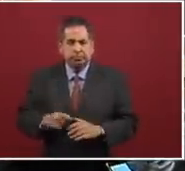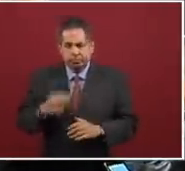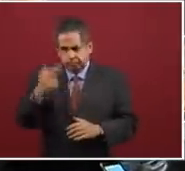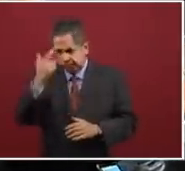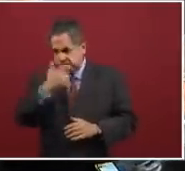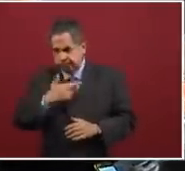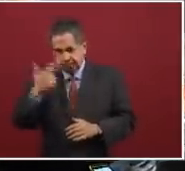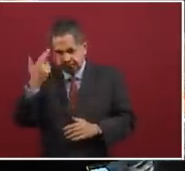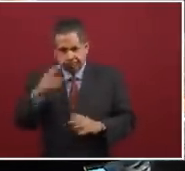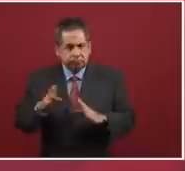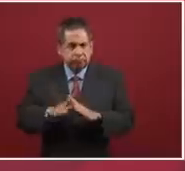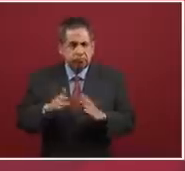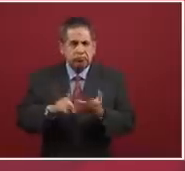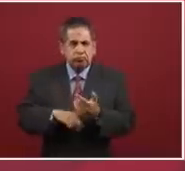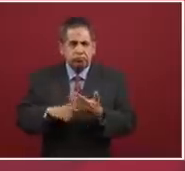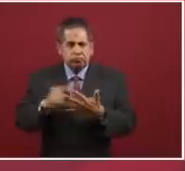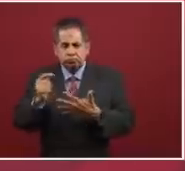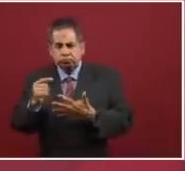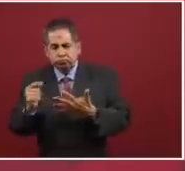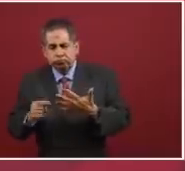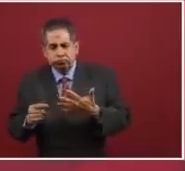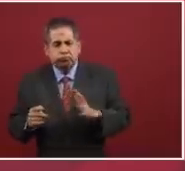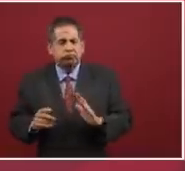revisar cómo están las estructuras